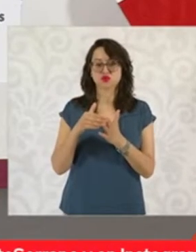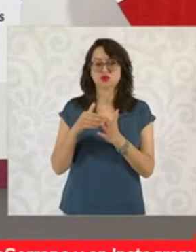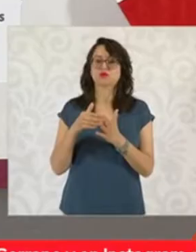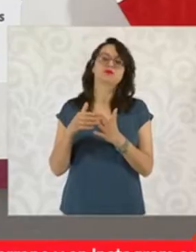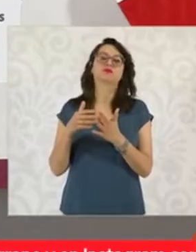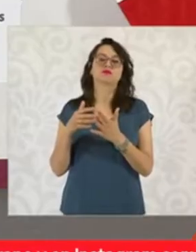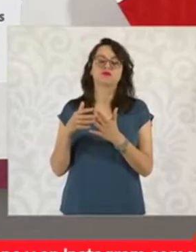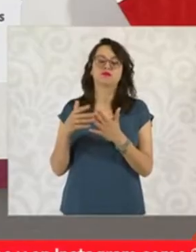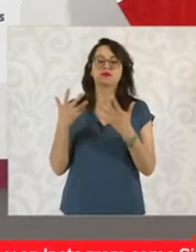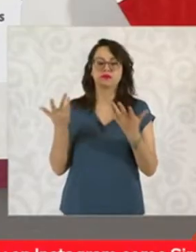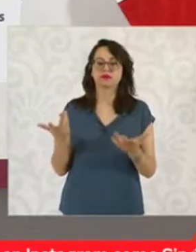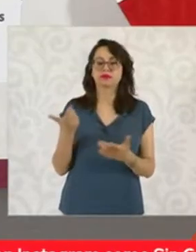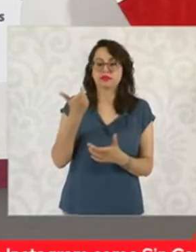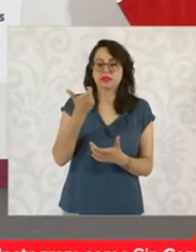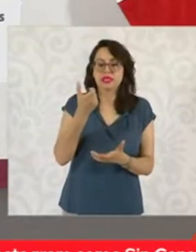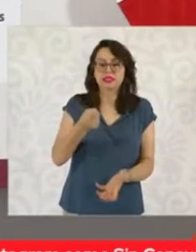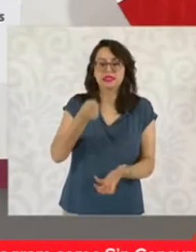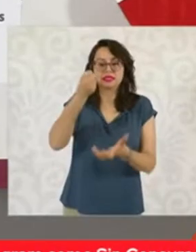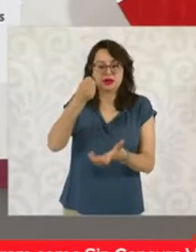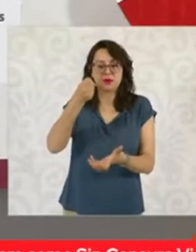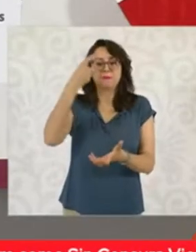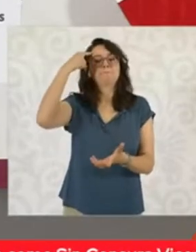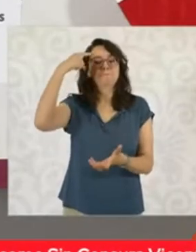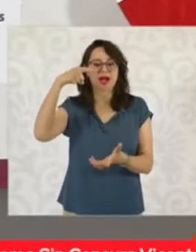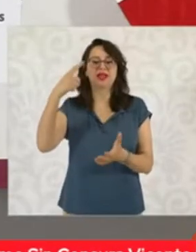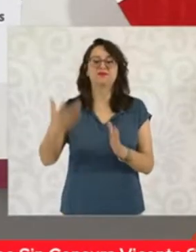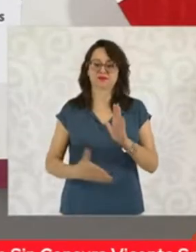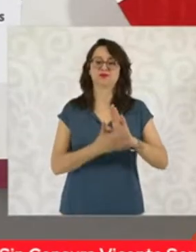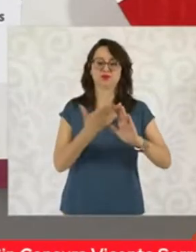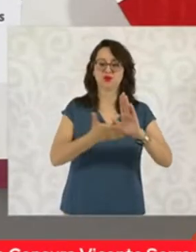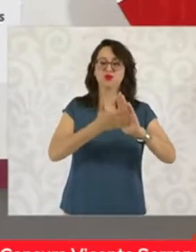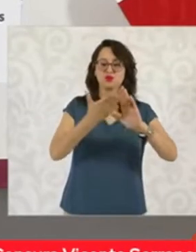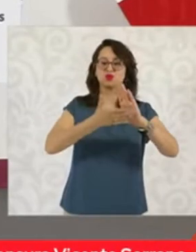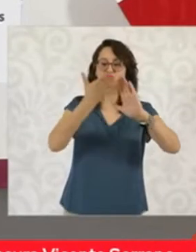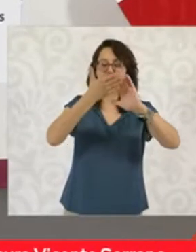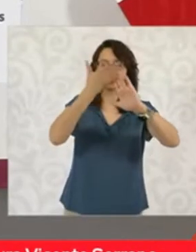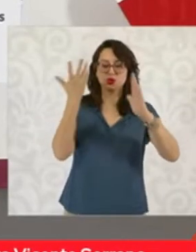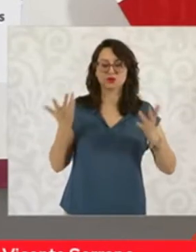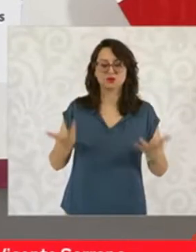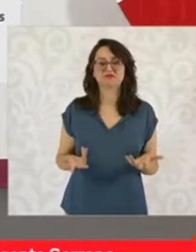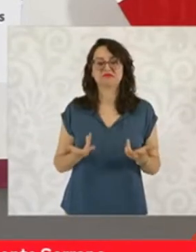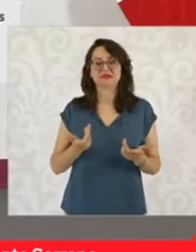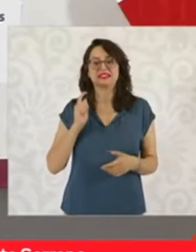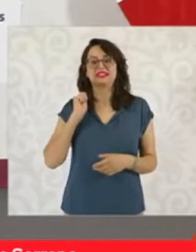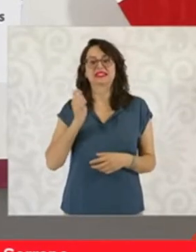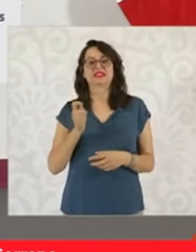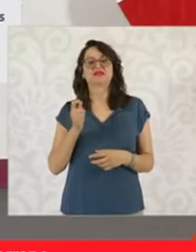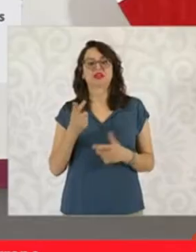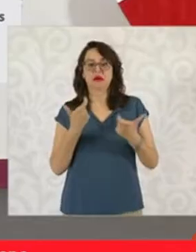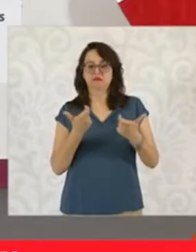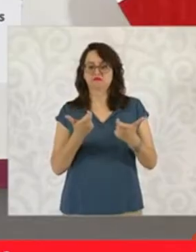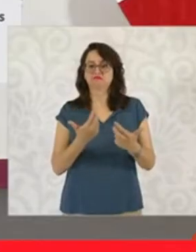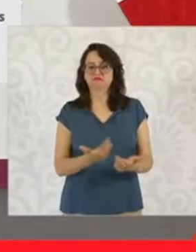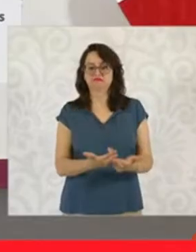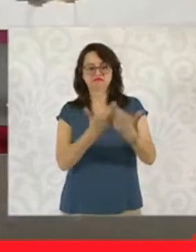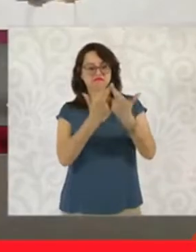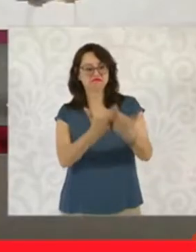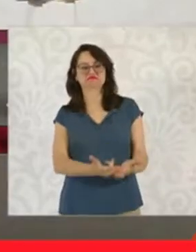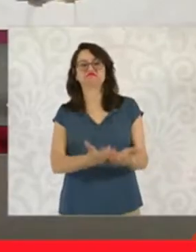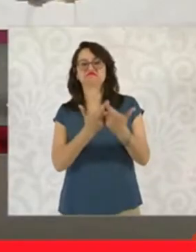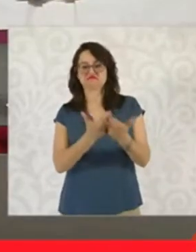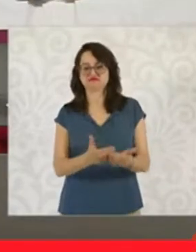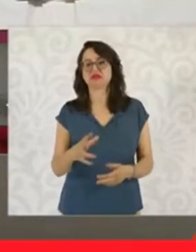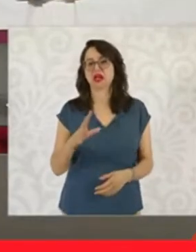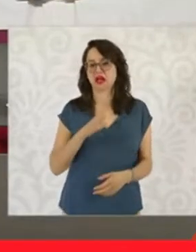esto. Ese dinero es para la construcción de vivienda. Estamos muy sobrados con relación a la meta, Presidenta,